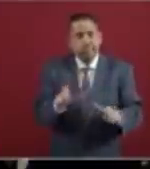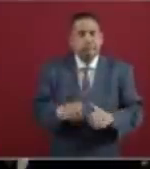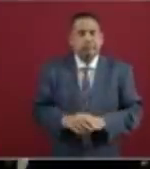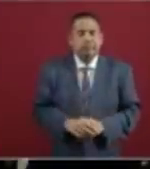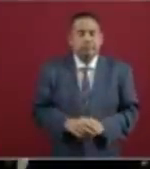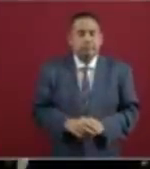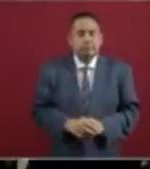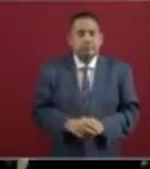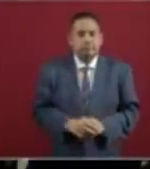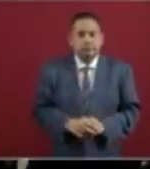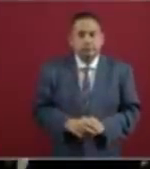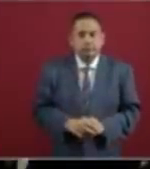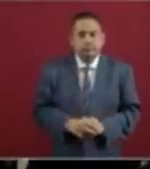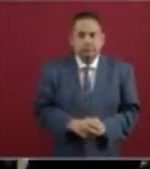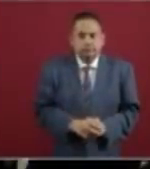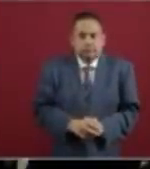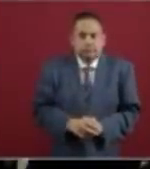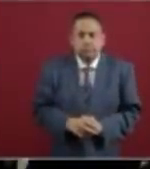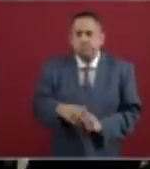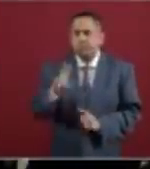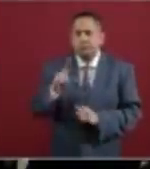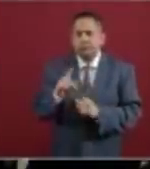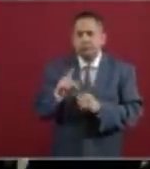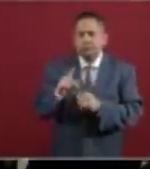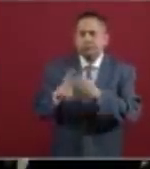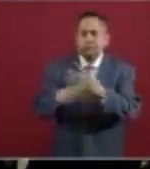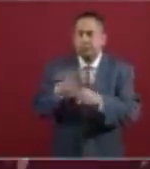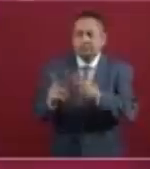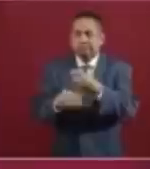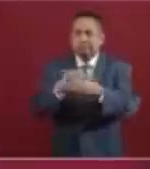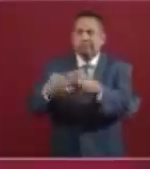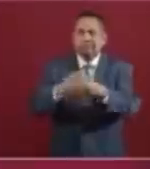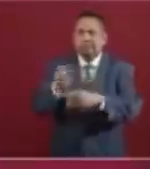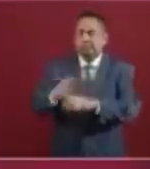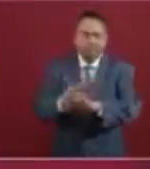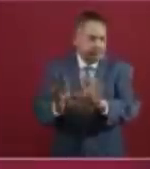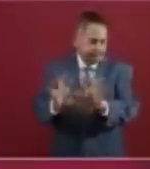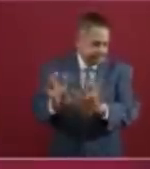sus declaraciones? No, pero no me voy a meter a eso. O sea,